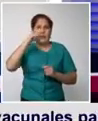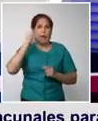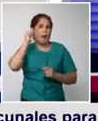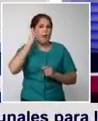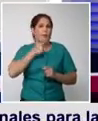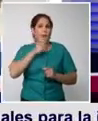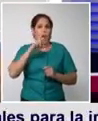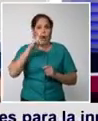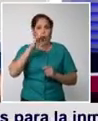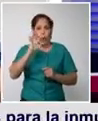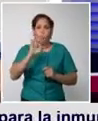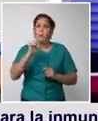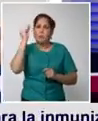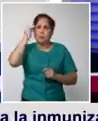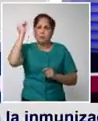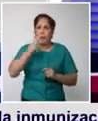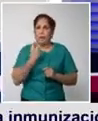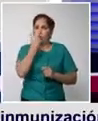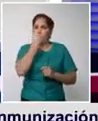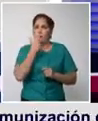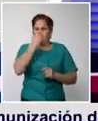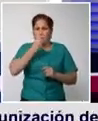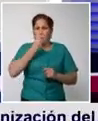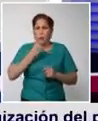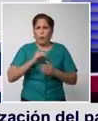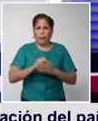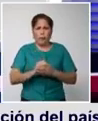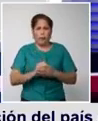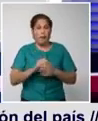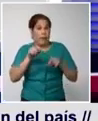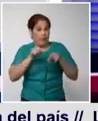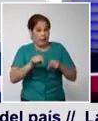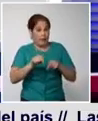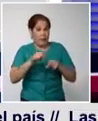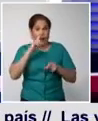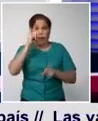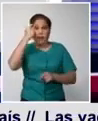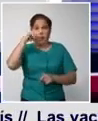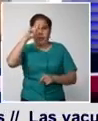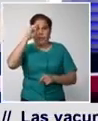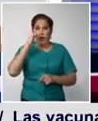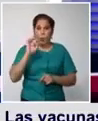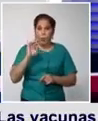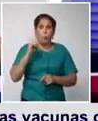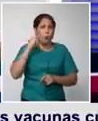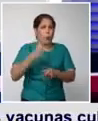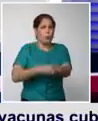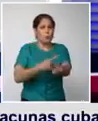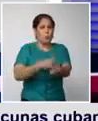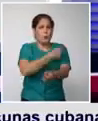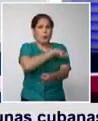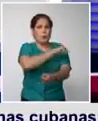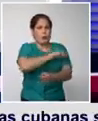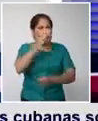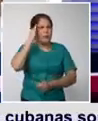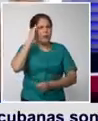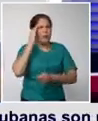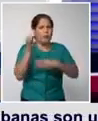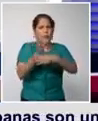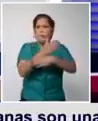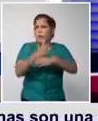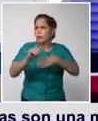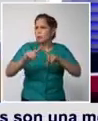de administración intranasal y que también es un producto del CIGB. ¿En qué se diferencian? Porque pudieran decir,